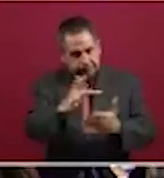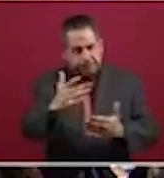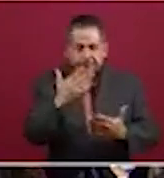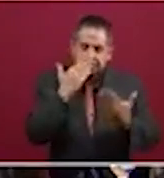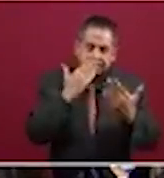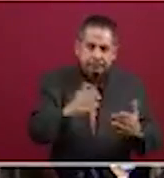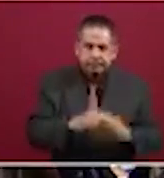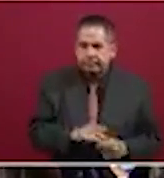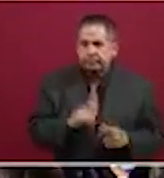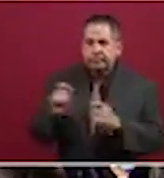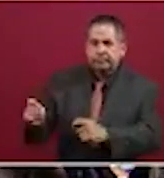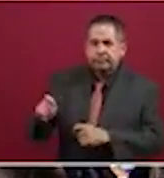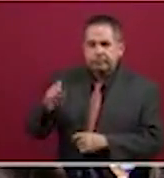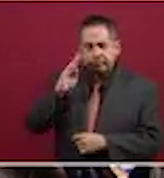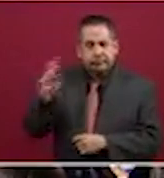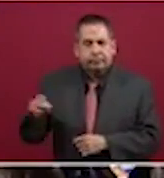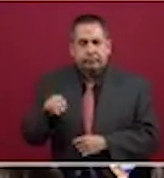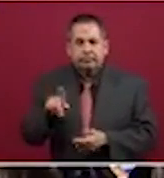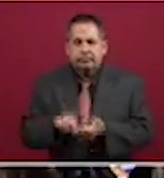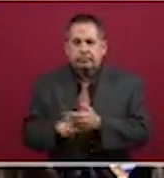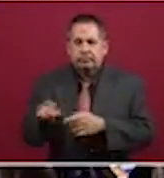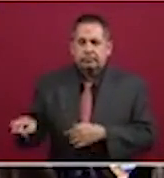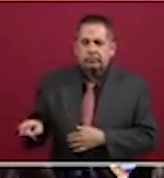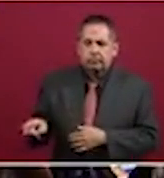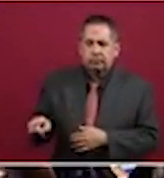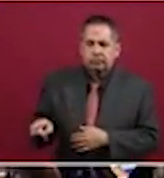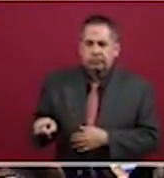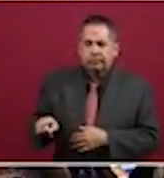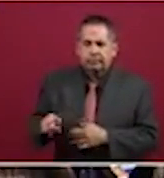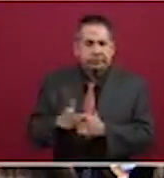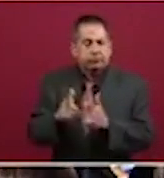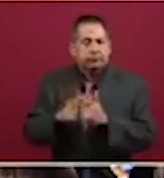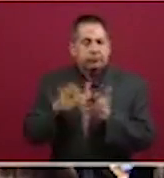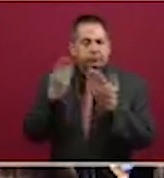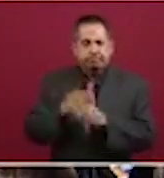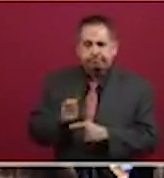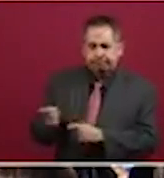al señor jerry ricchieri de mi sur